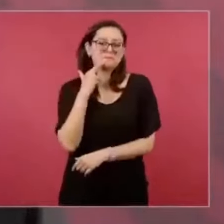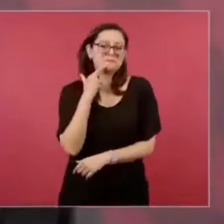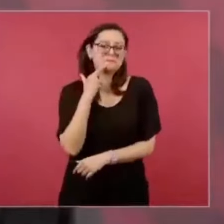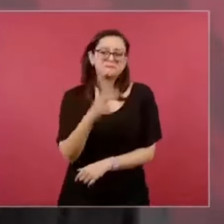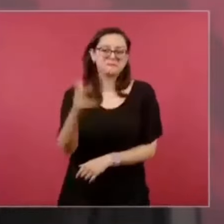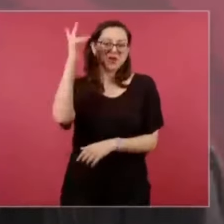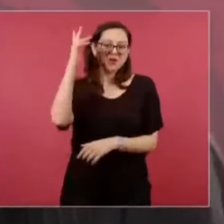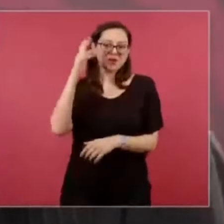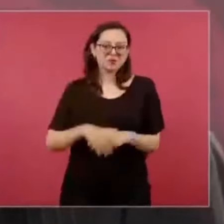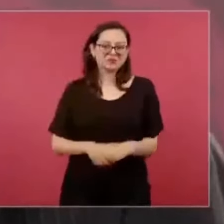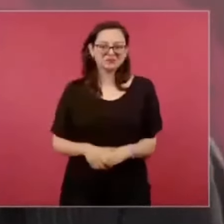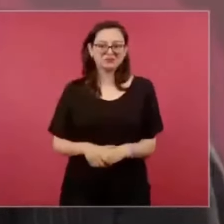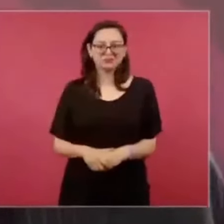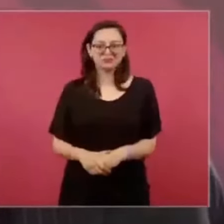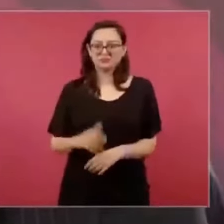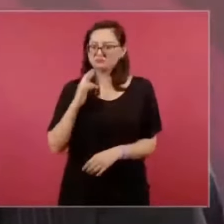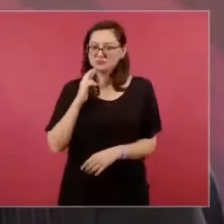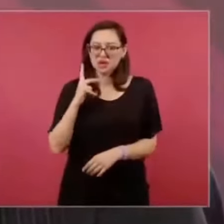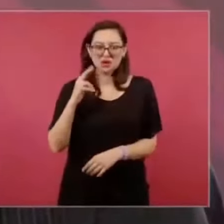mucho mejor,